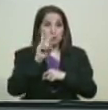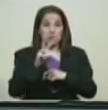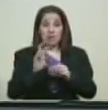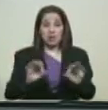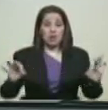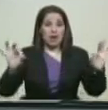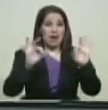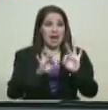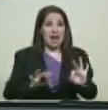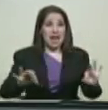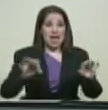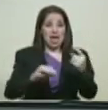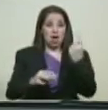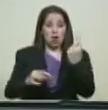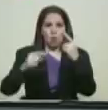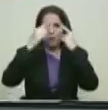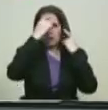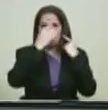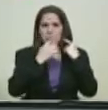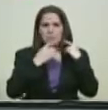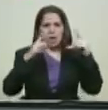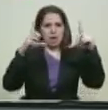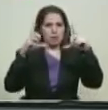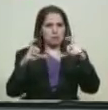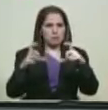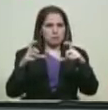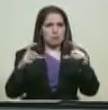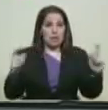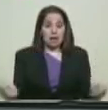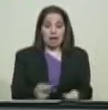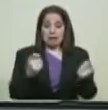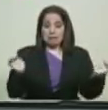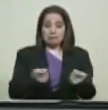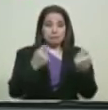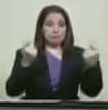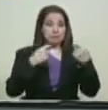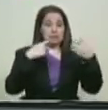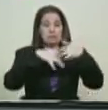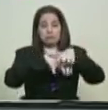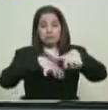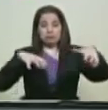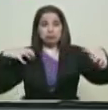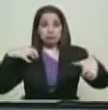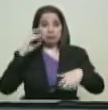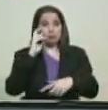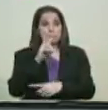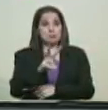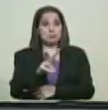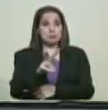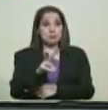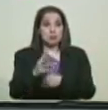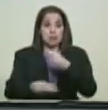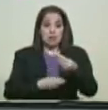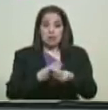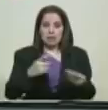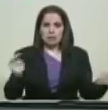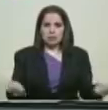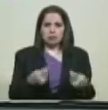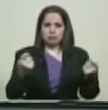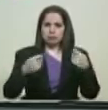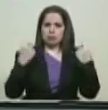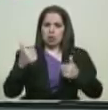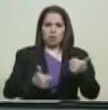una imagen de la impresionante campaña de masas que hemos hecho nosotros y que han hecho todos los candidatos.